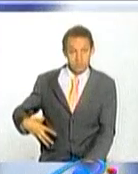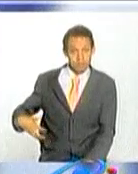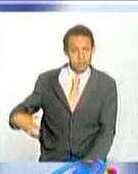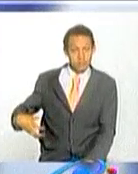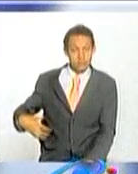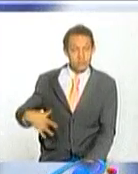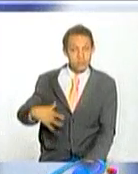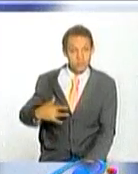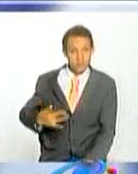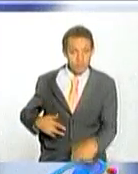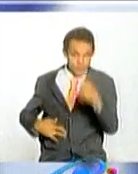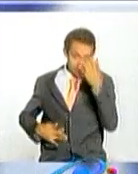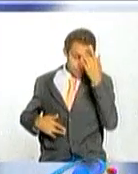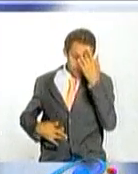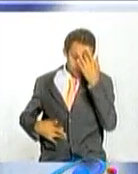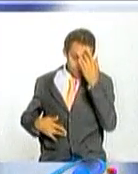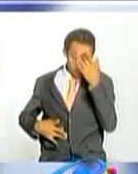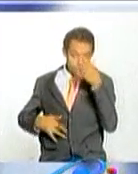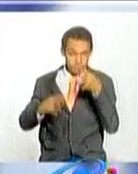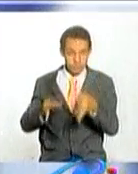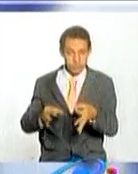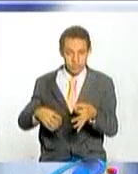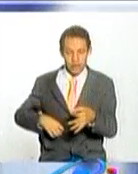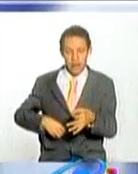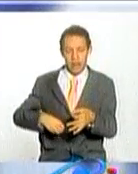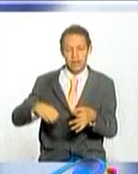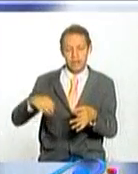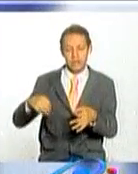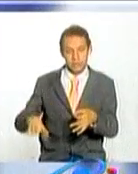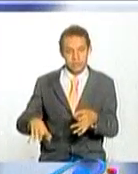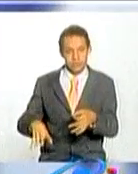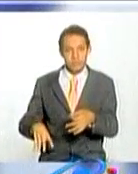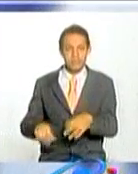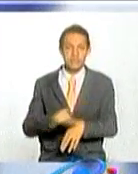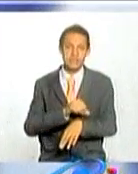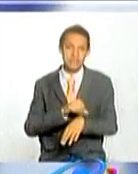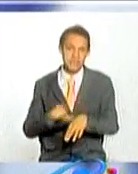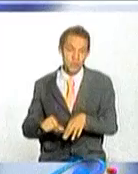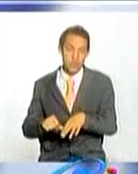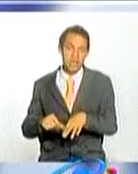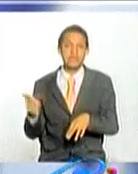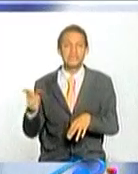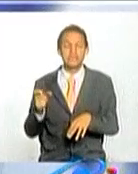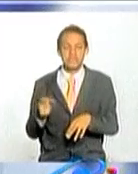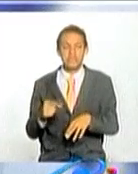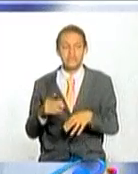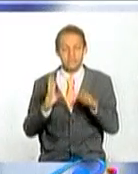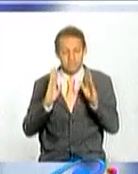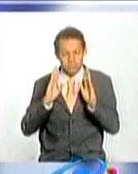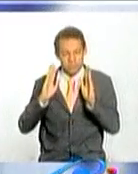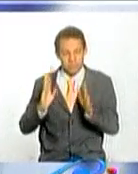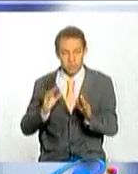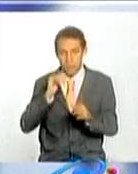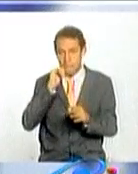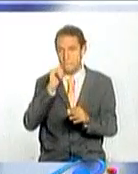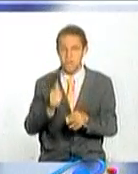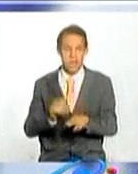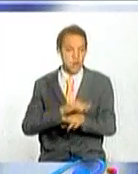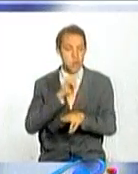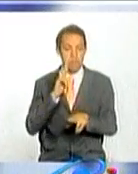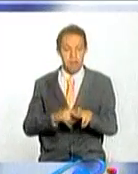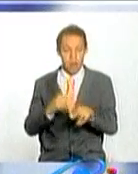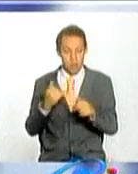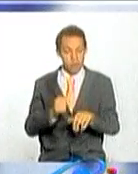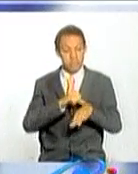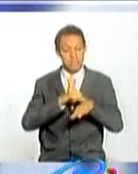vesícula, retiran la vesícula y es una cirugía de bajo riesgo. La paciente casi que al otro día se va para su casa,